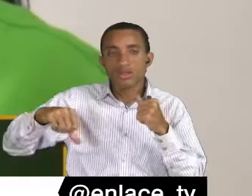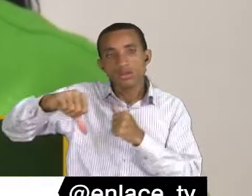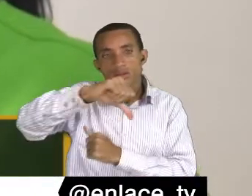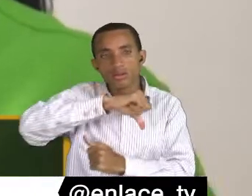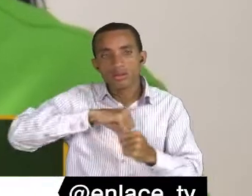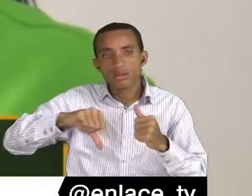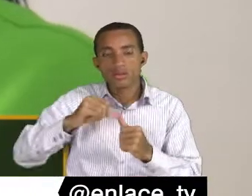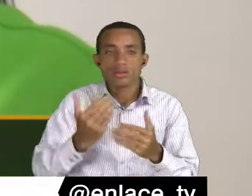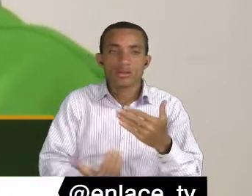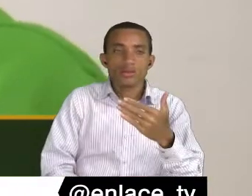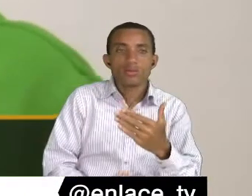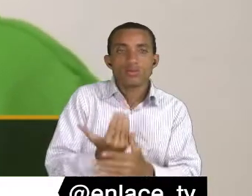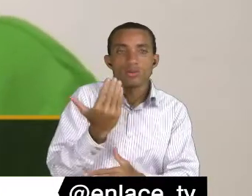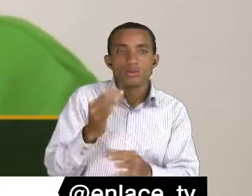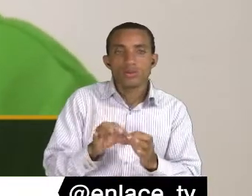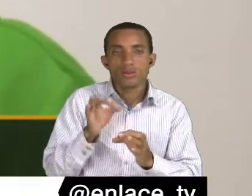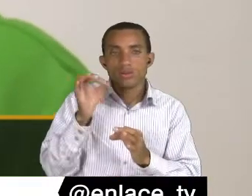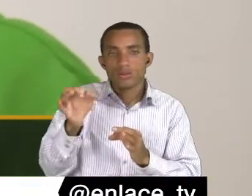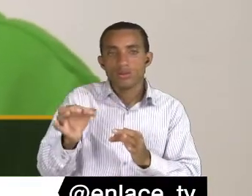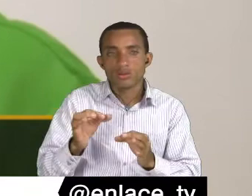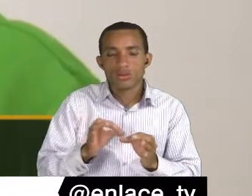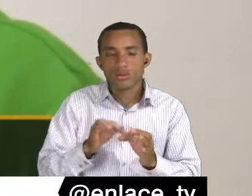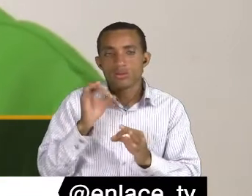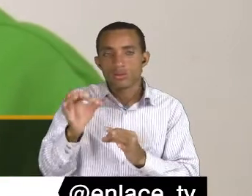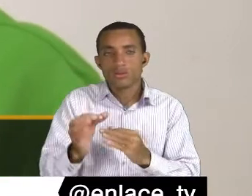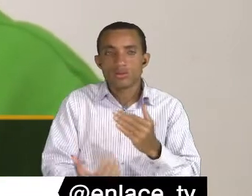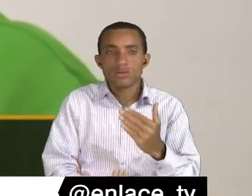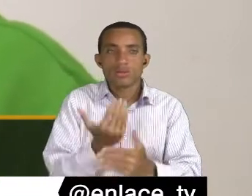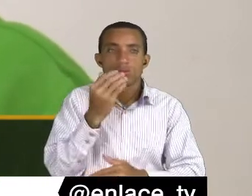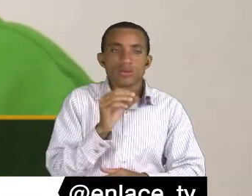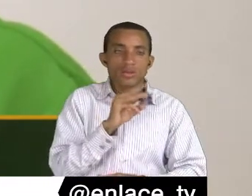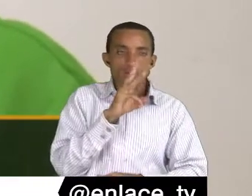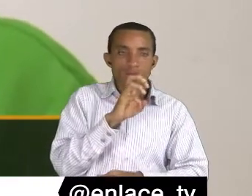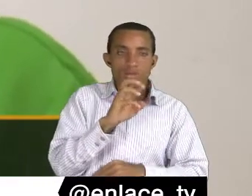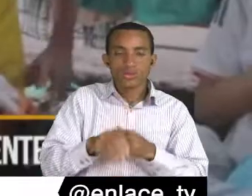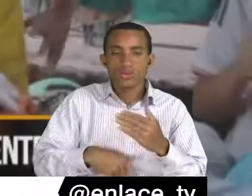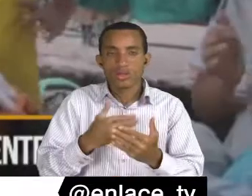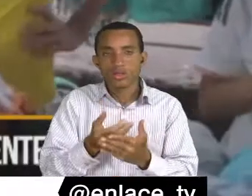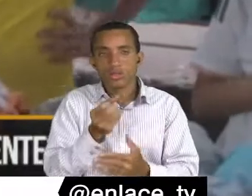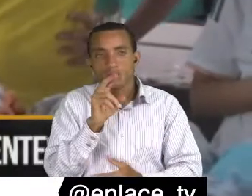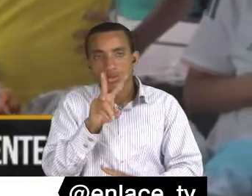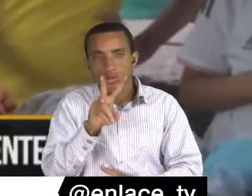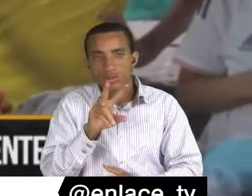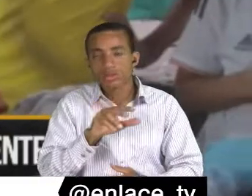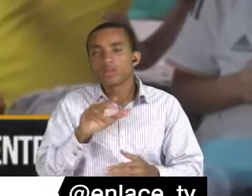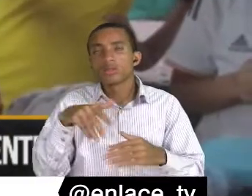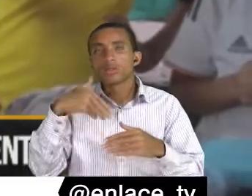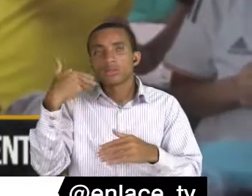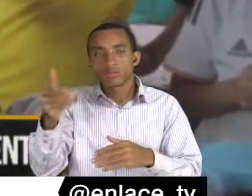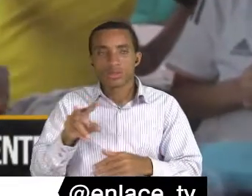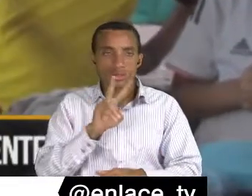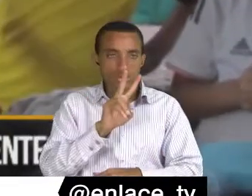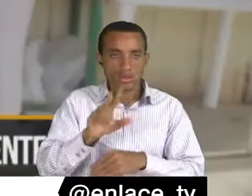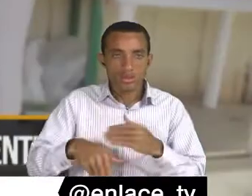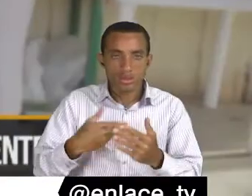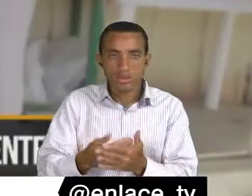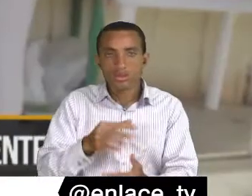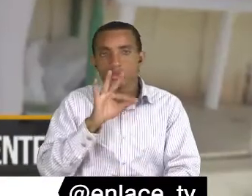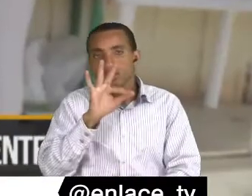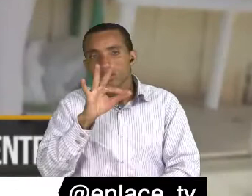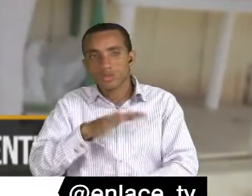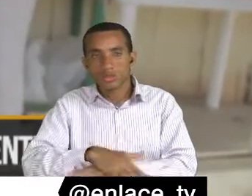estar mañana desde las 8 de la mañana a 12 del día, de 2 a 5 de la tarde, para que nos colaboren allí en el